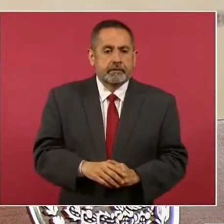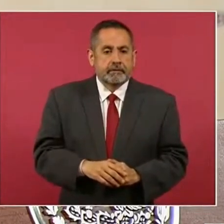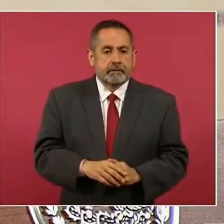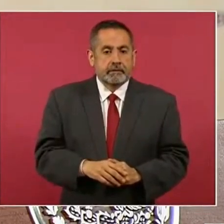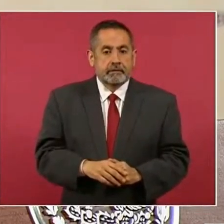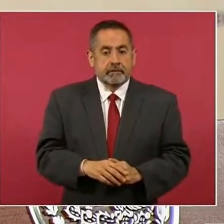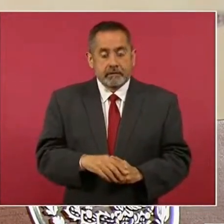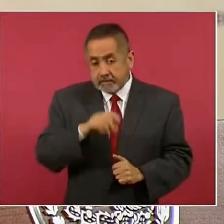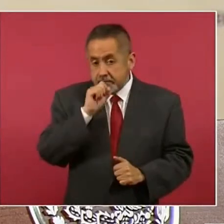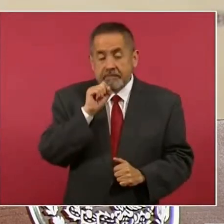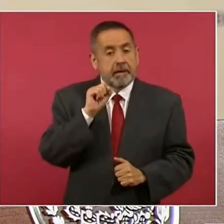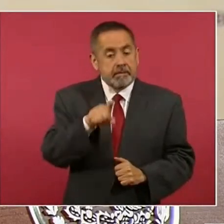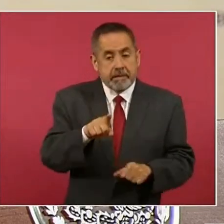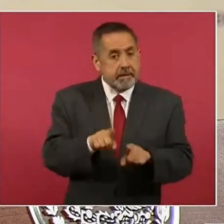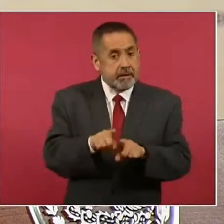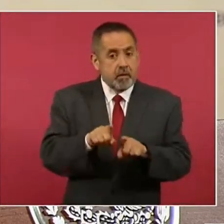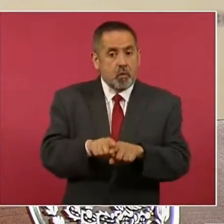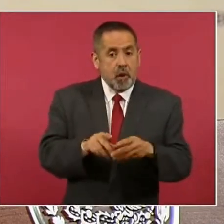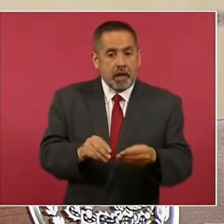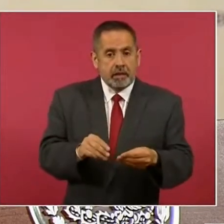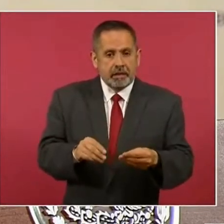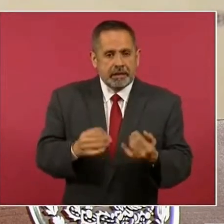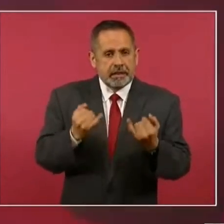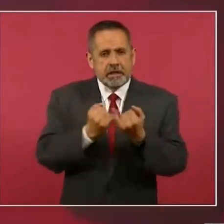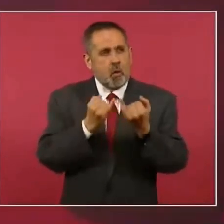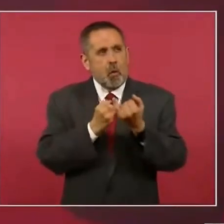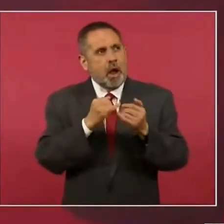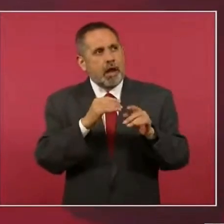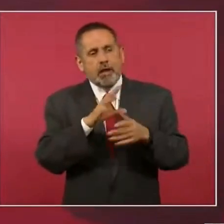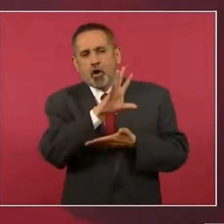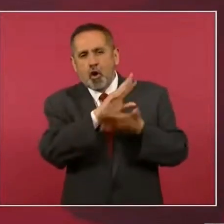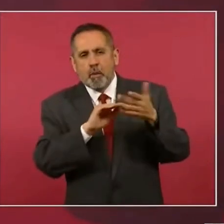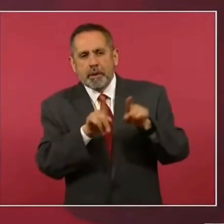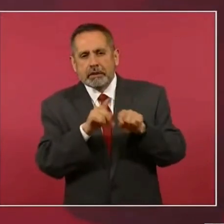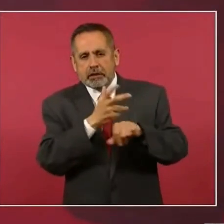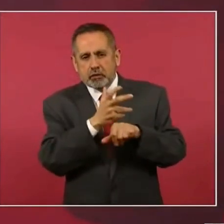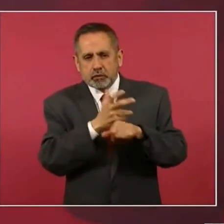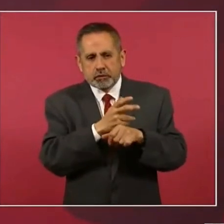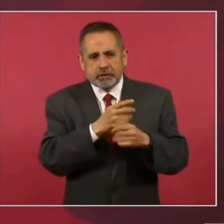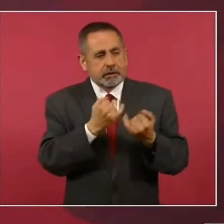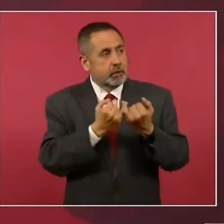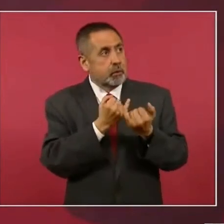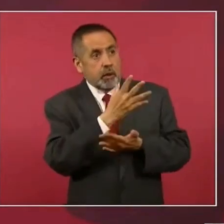les da también, al estilo anglosajón,